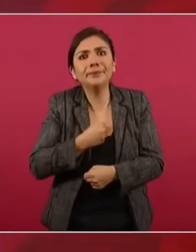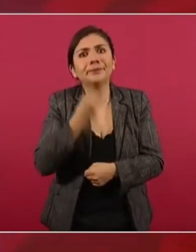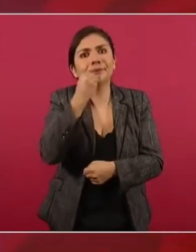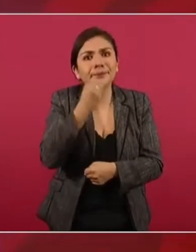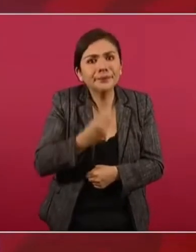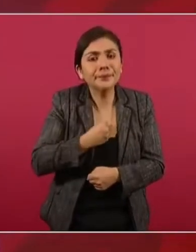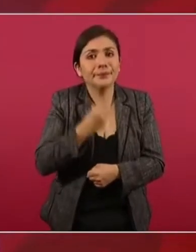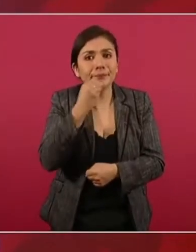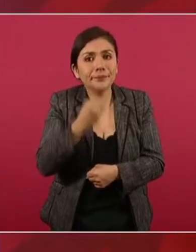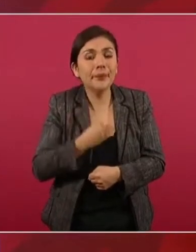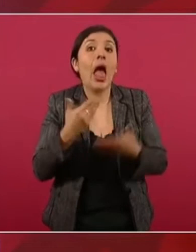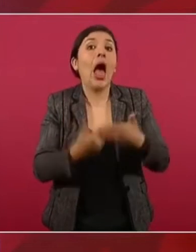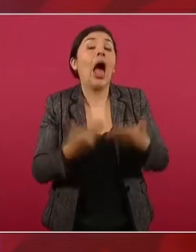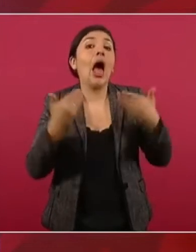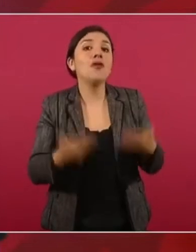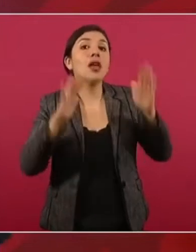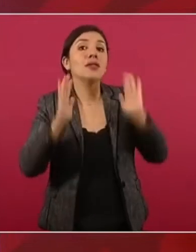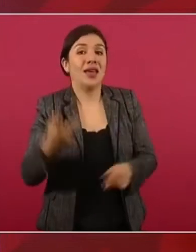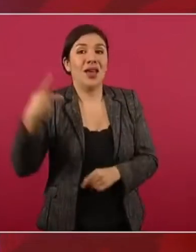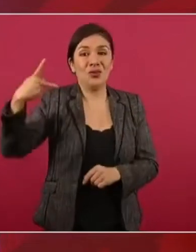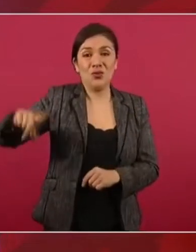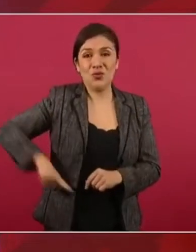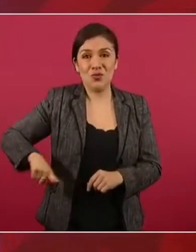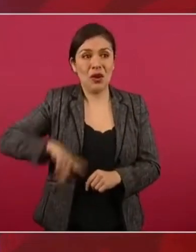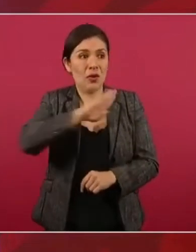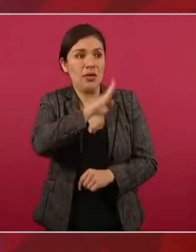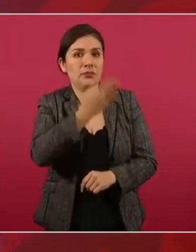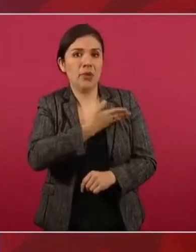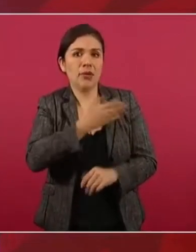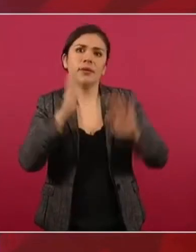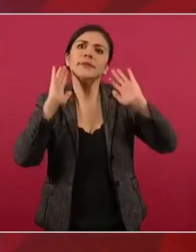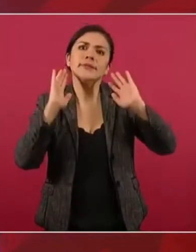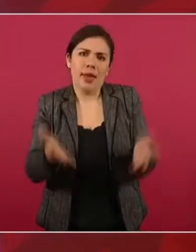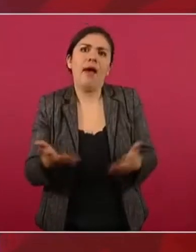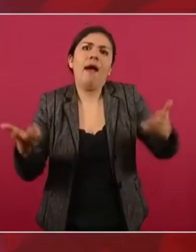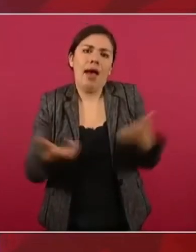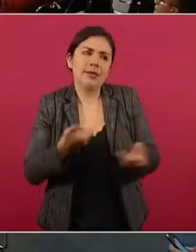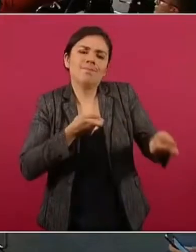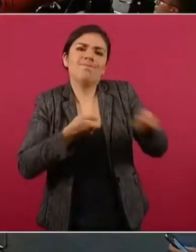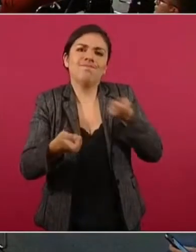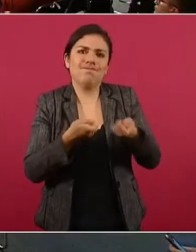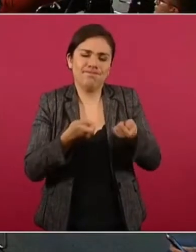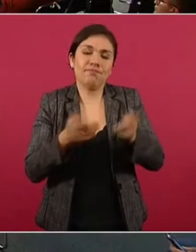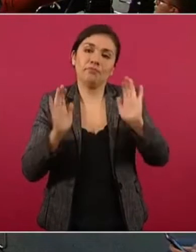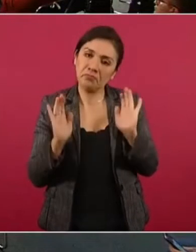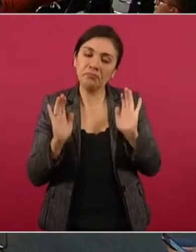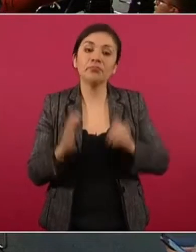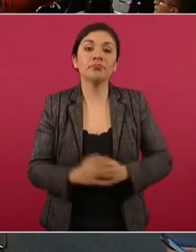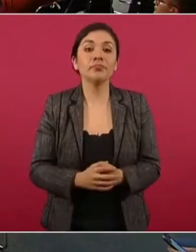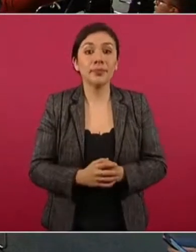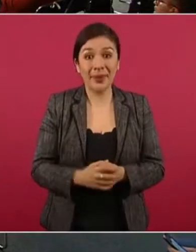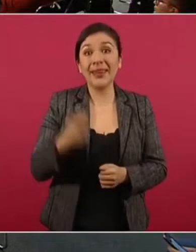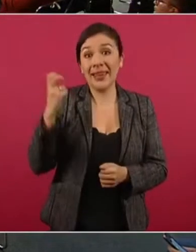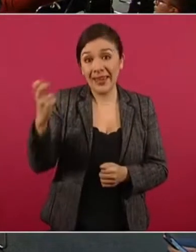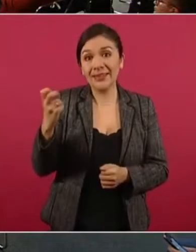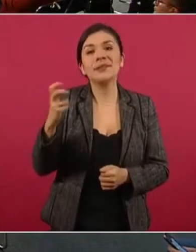Es hasta ahora que el gobierno español está tomando algunas medidas. Entonces, esto es